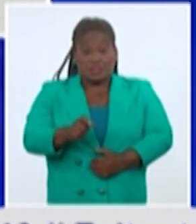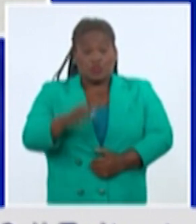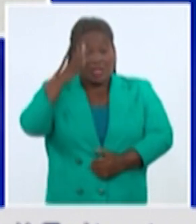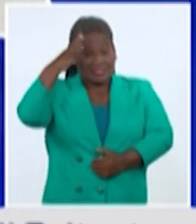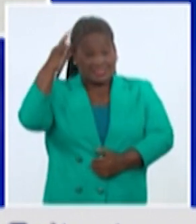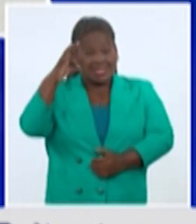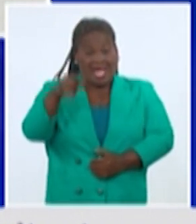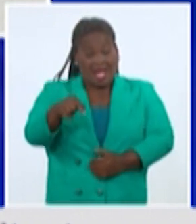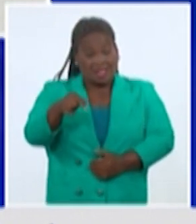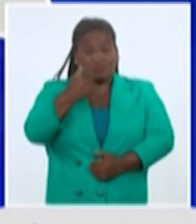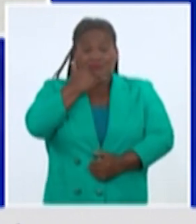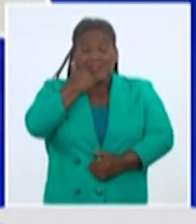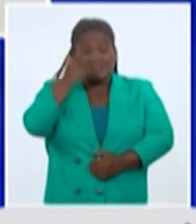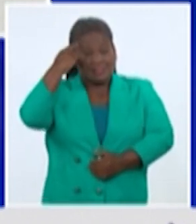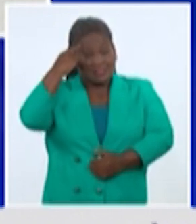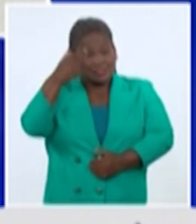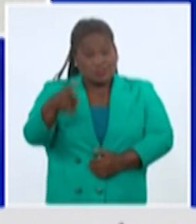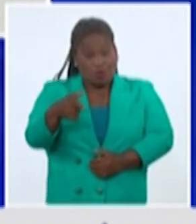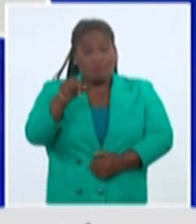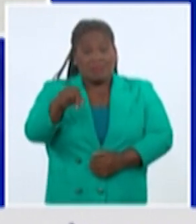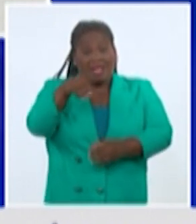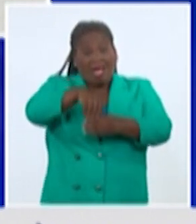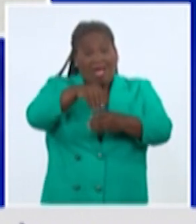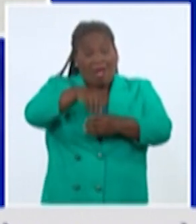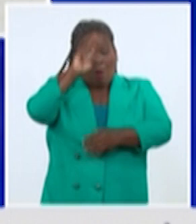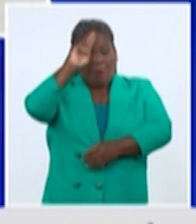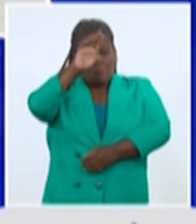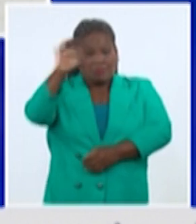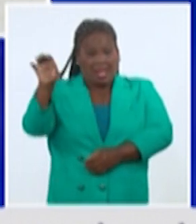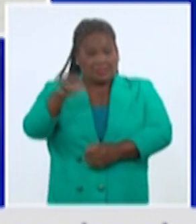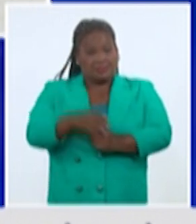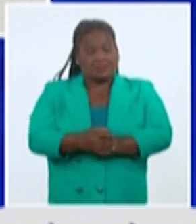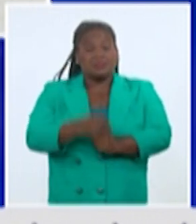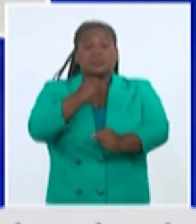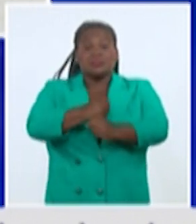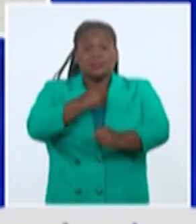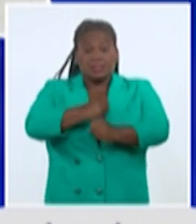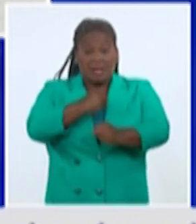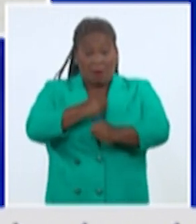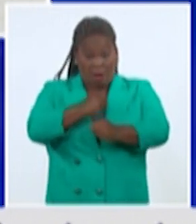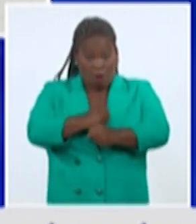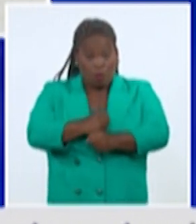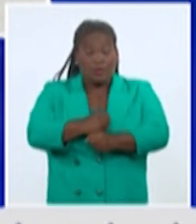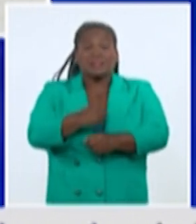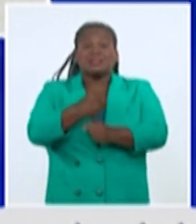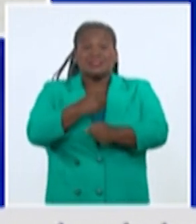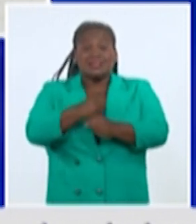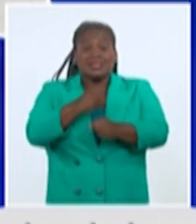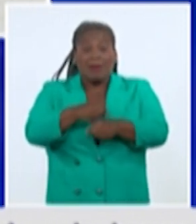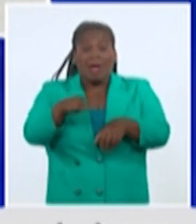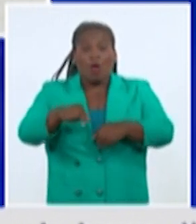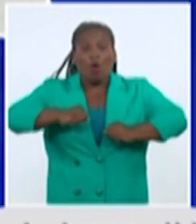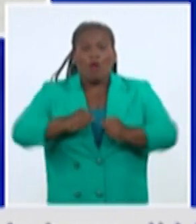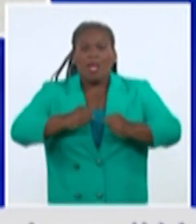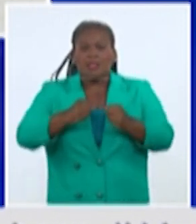crónicos institucionalizados, los trabajadores de las granjas avícolas y porcinas y los trabajadores de la